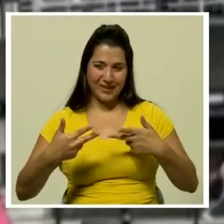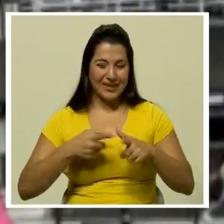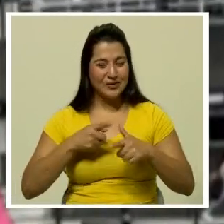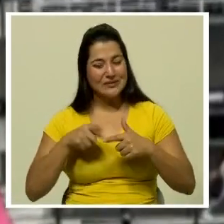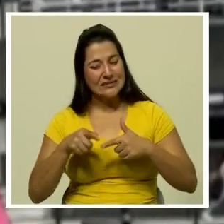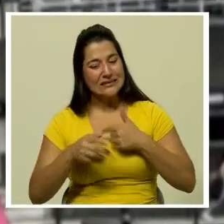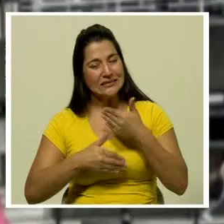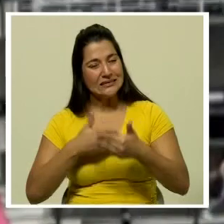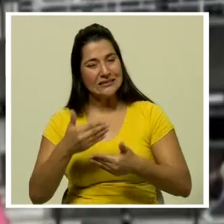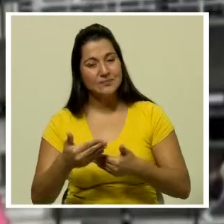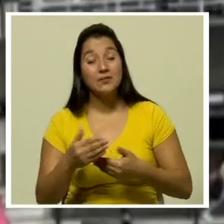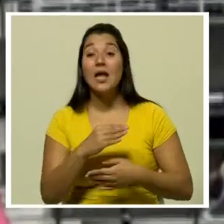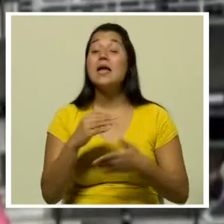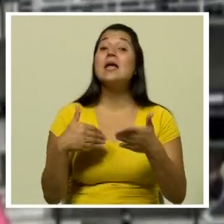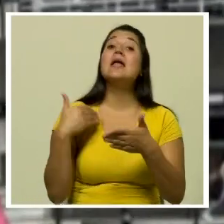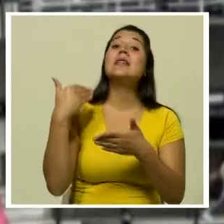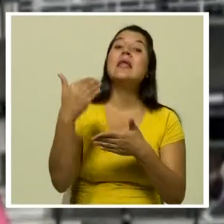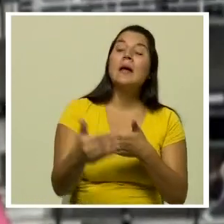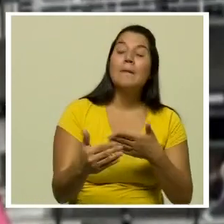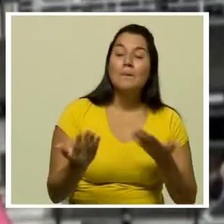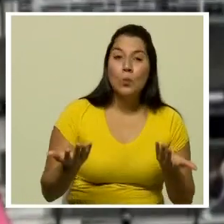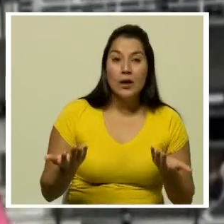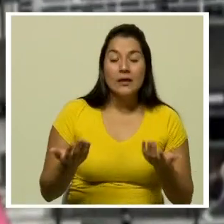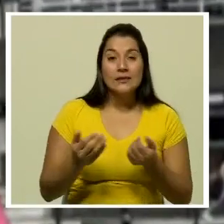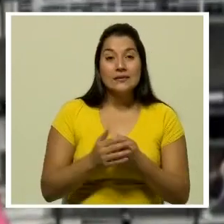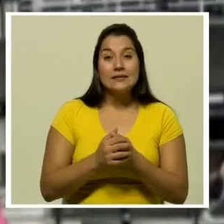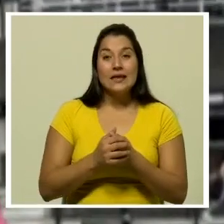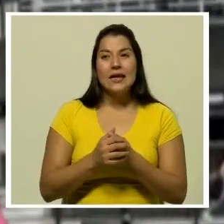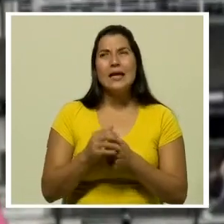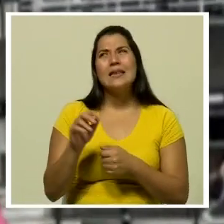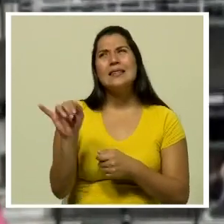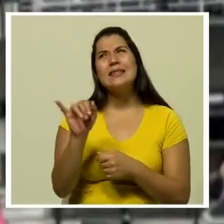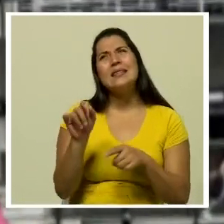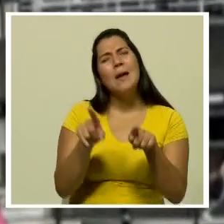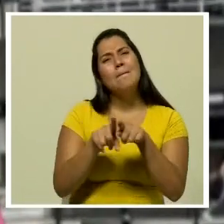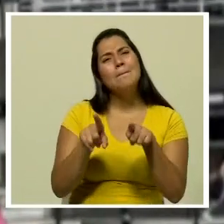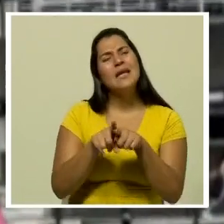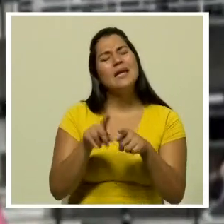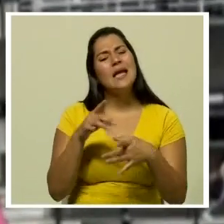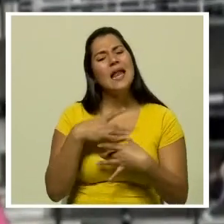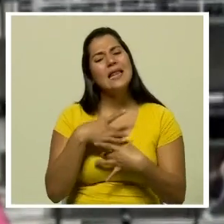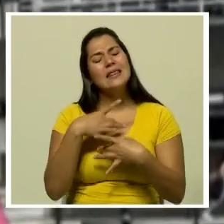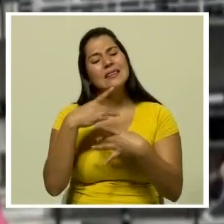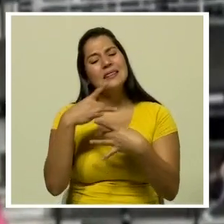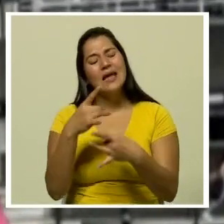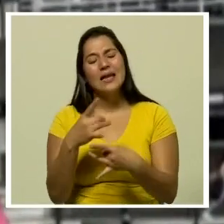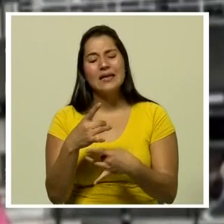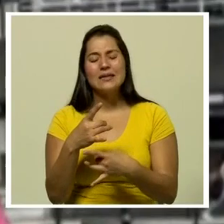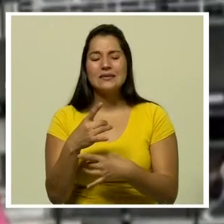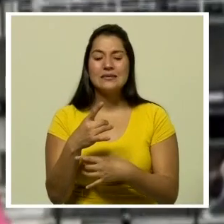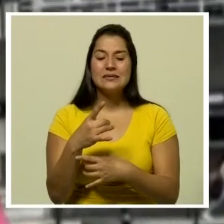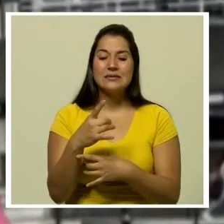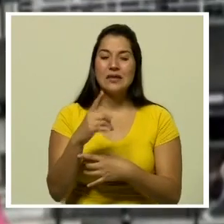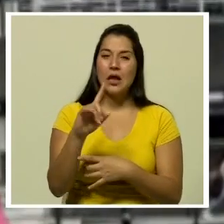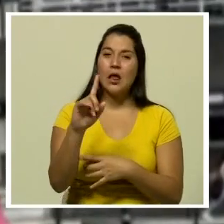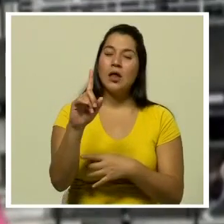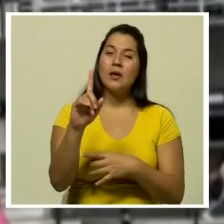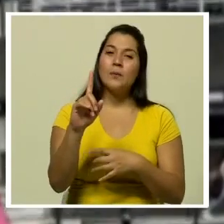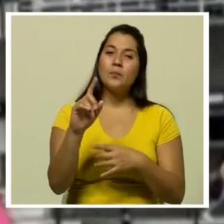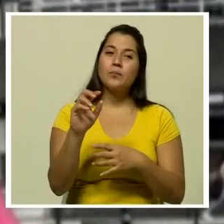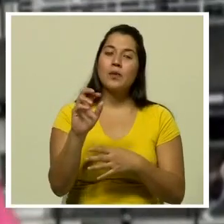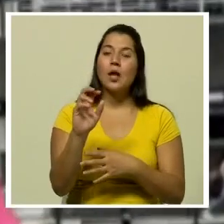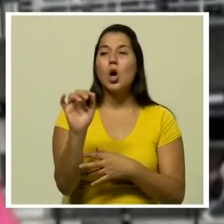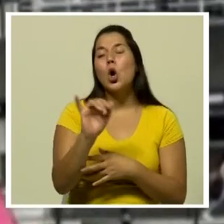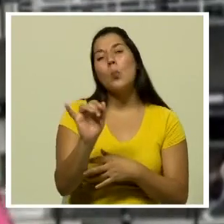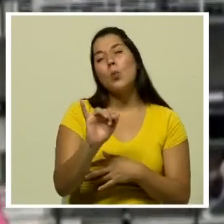ido decayendo, yo no diría el interés, pero sí hay una saturación de información,